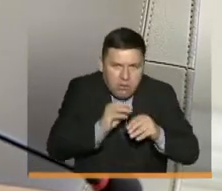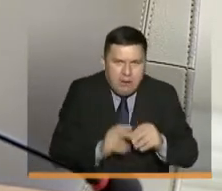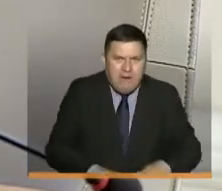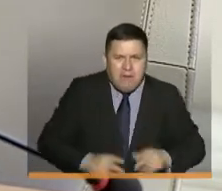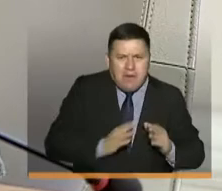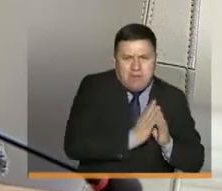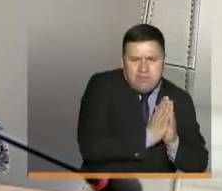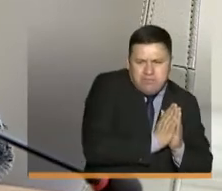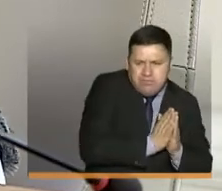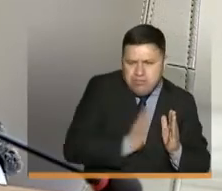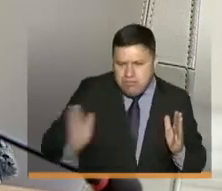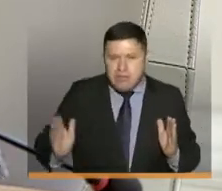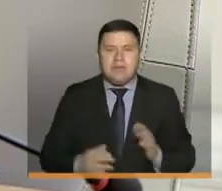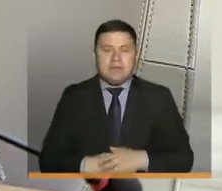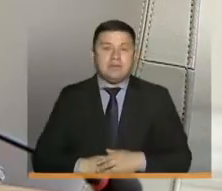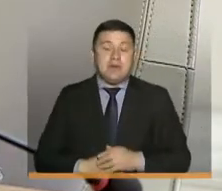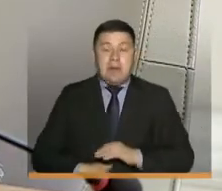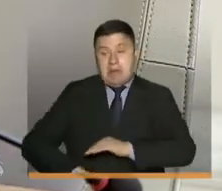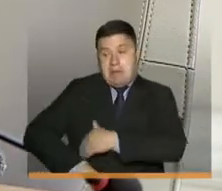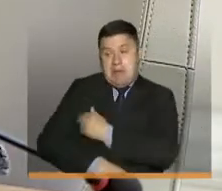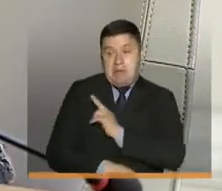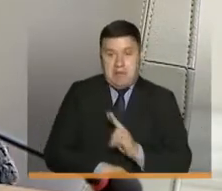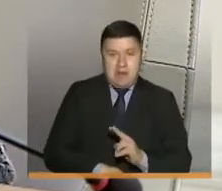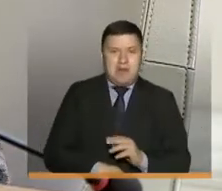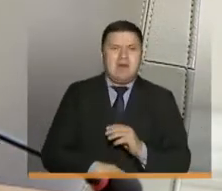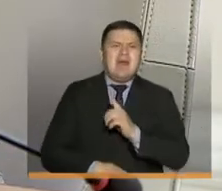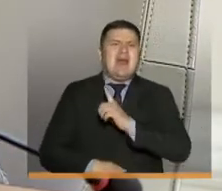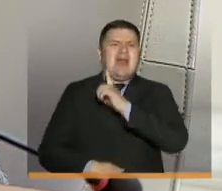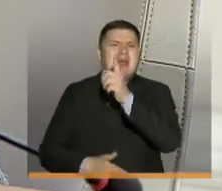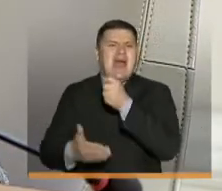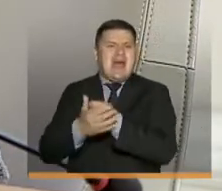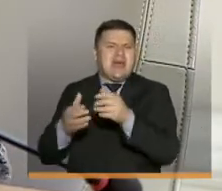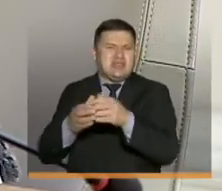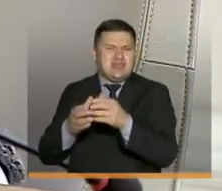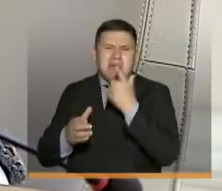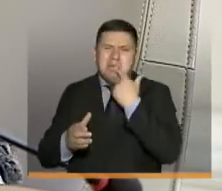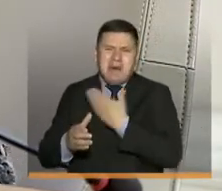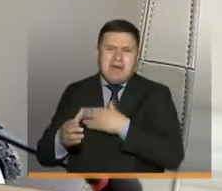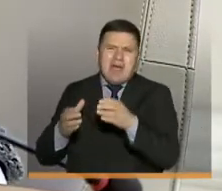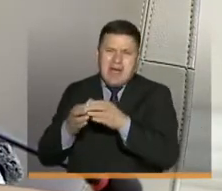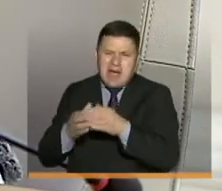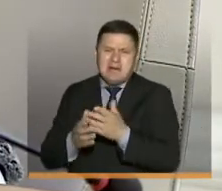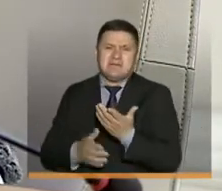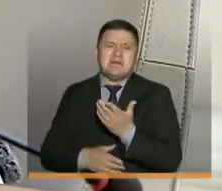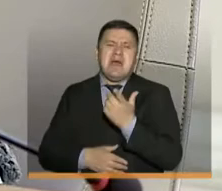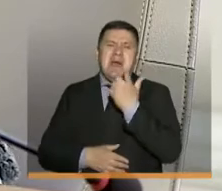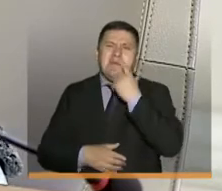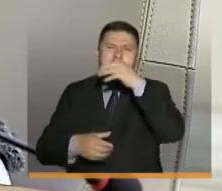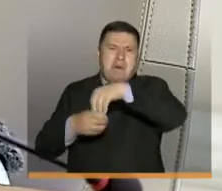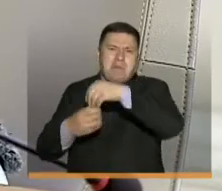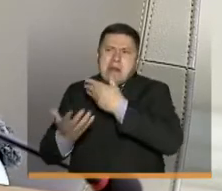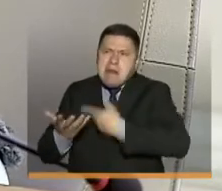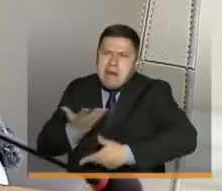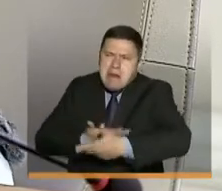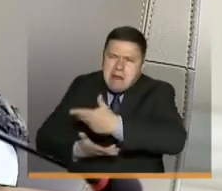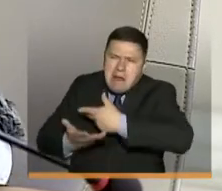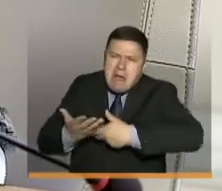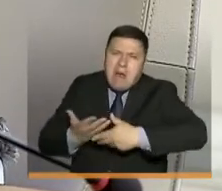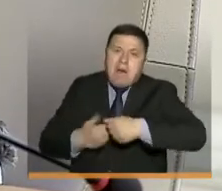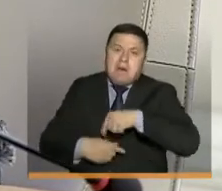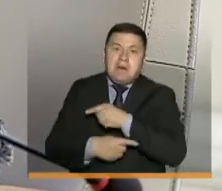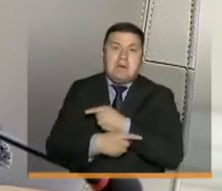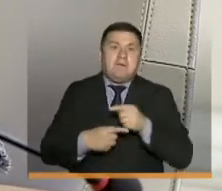vida. Tuvimos con la señora viceministra, con líderes de asociaciones de padres de familia, Red Papás, entre otros, esta